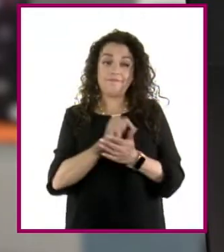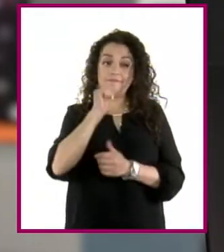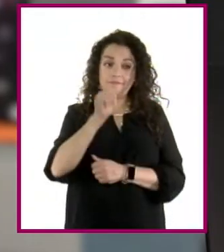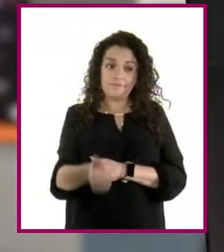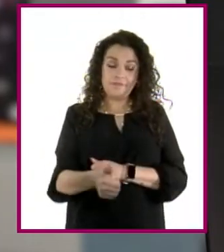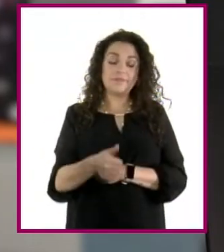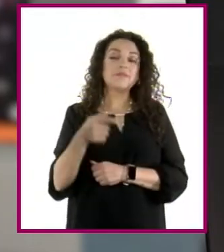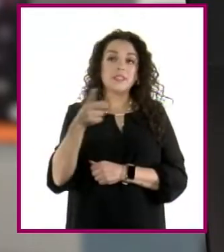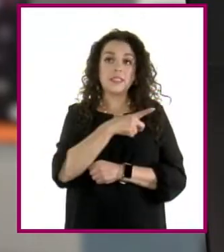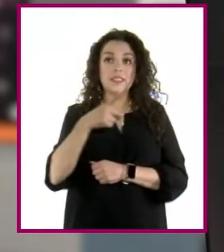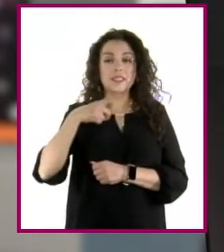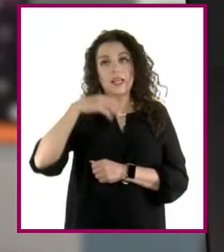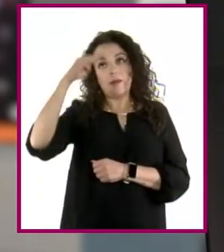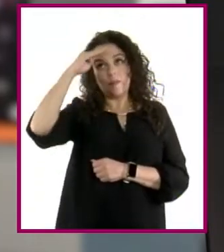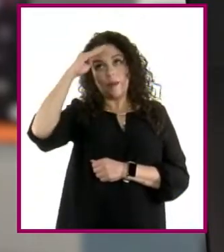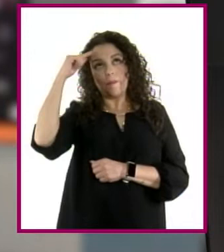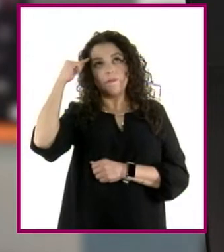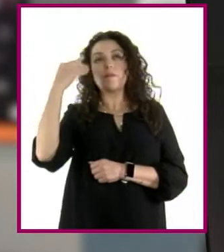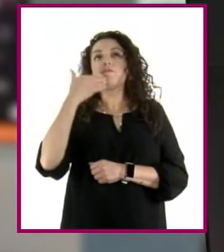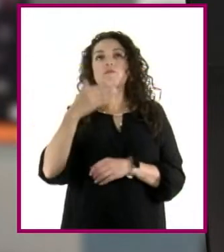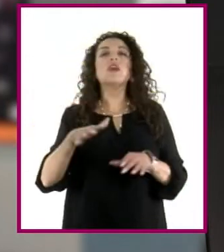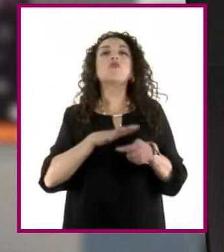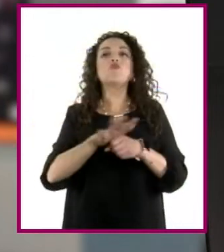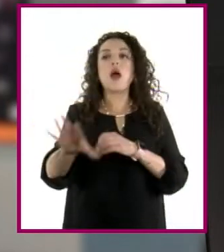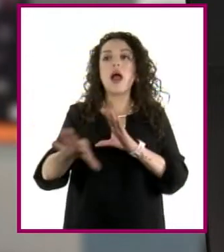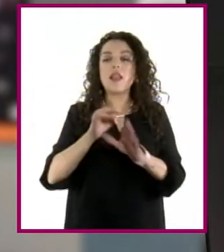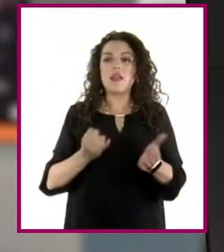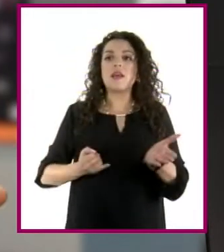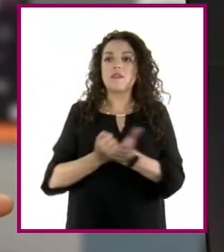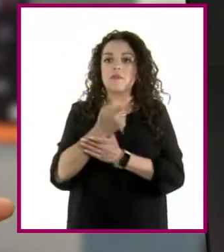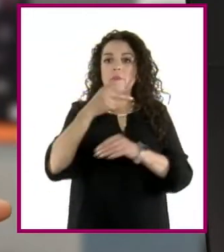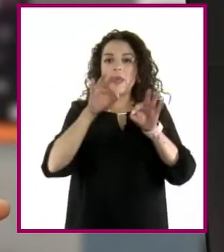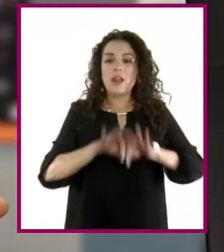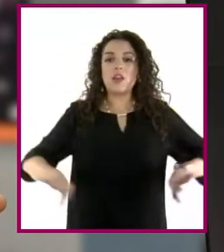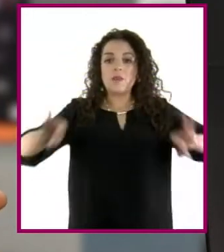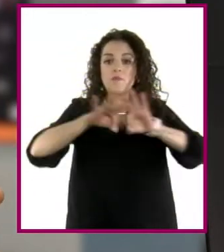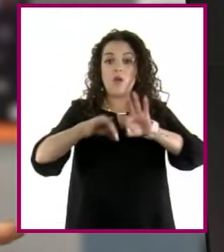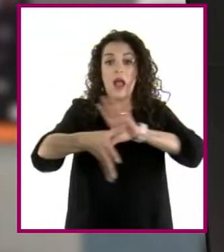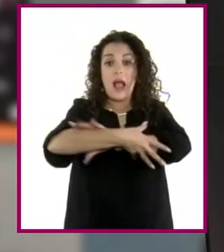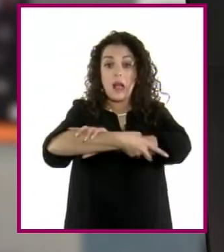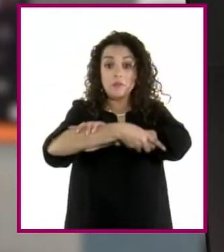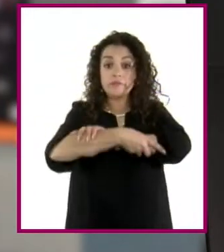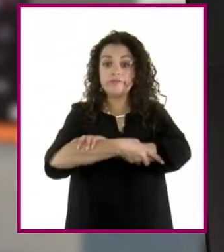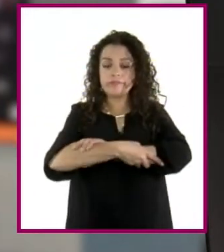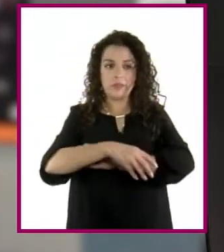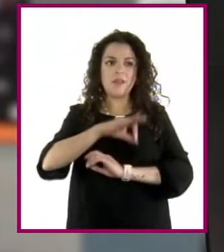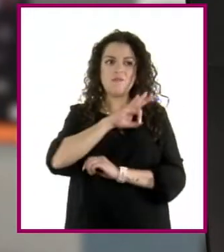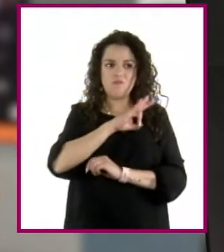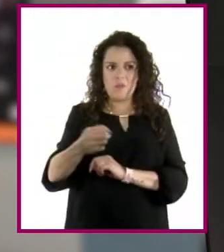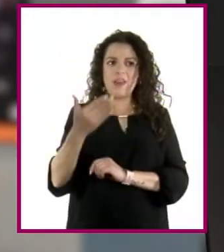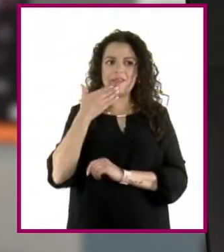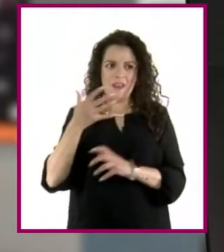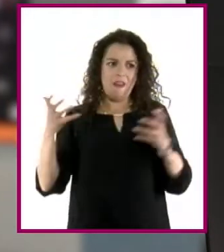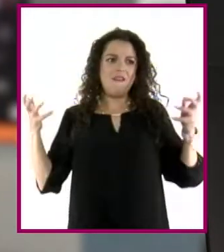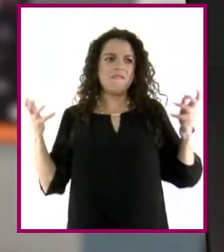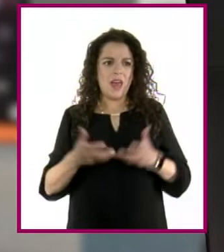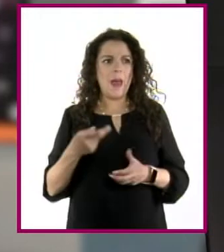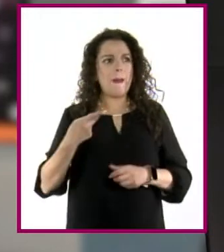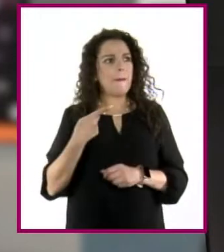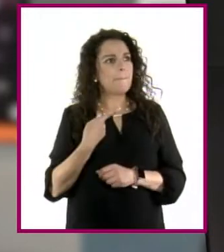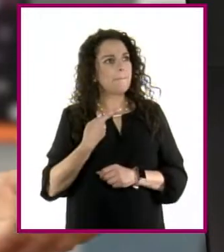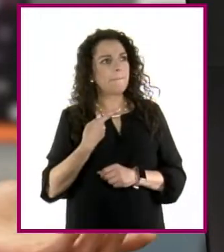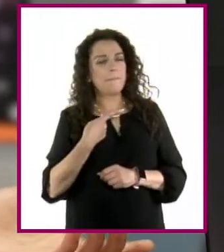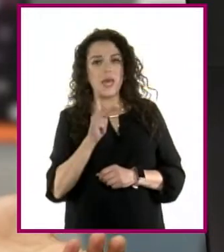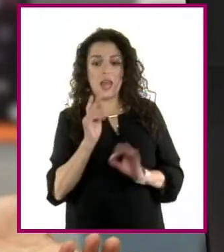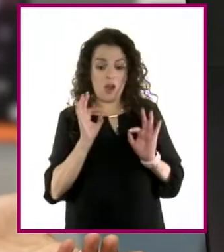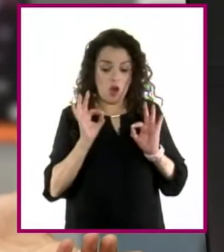de decisiones. Lo interesante es que la solidaridad parece una salida racional, pero al mismo tiempo parece que no es correcto ser